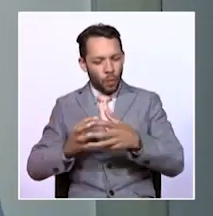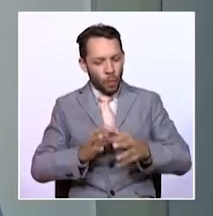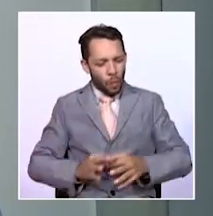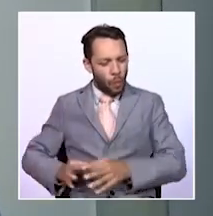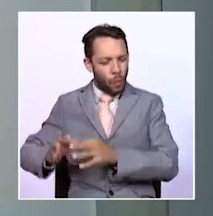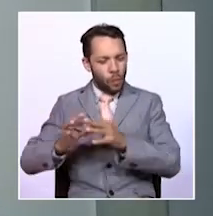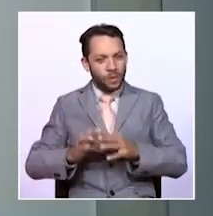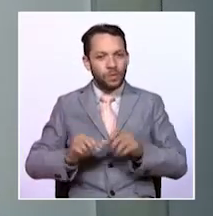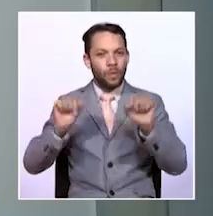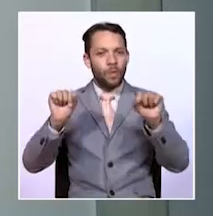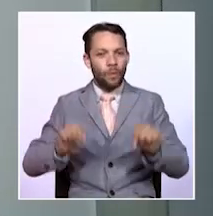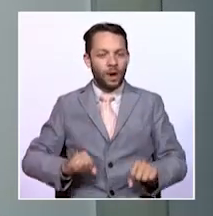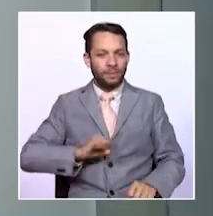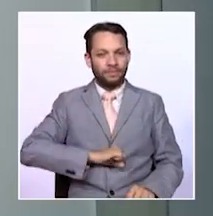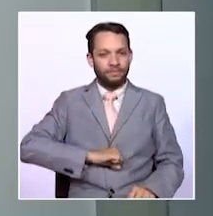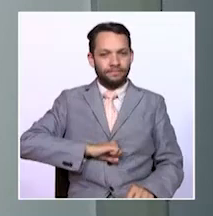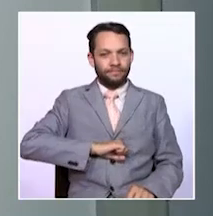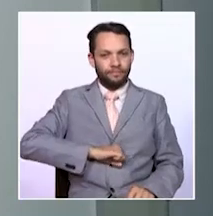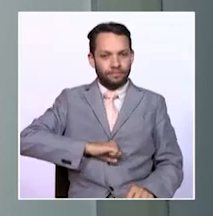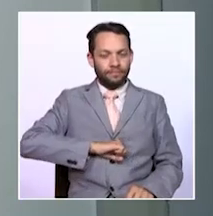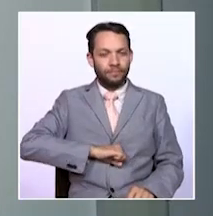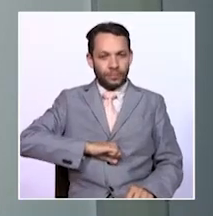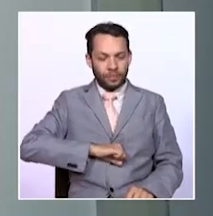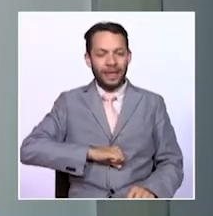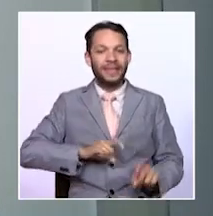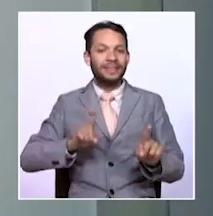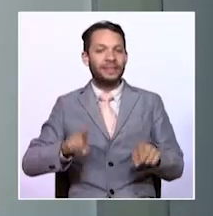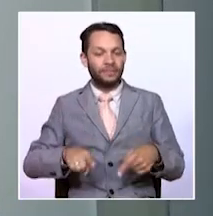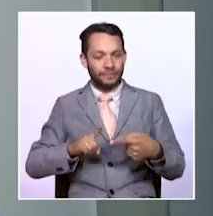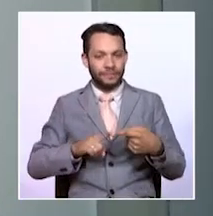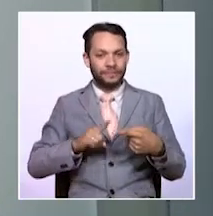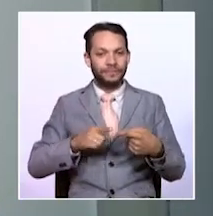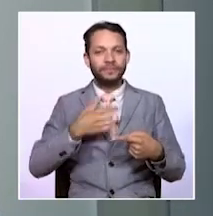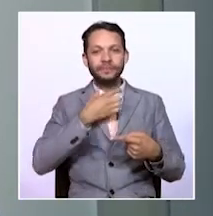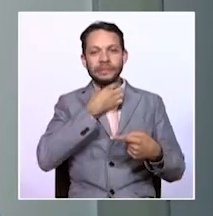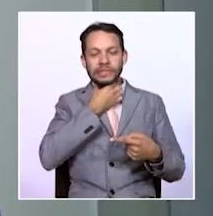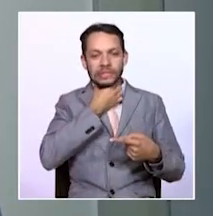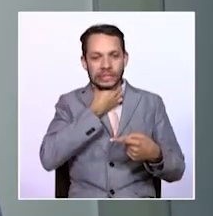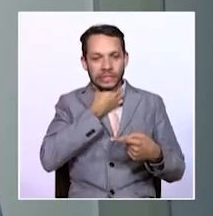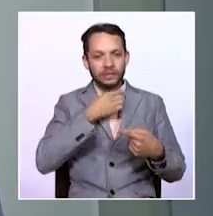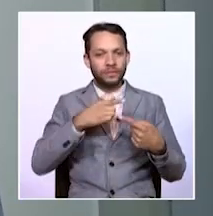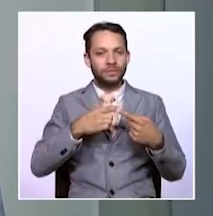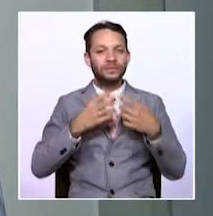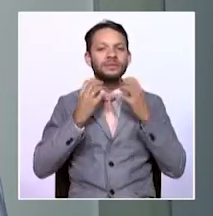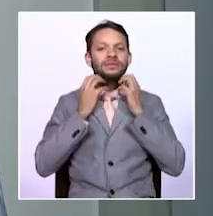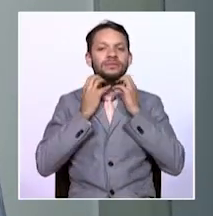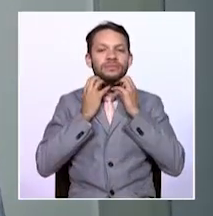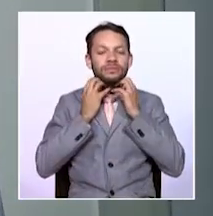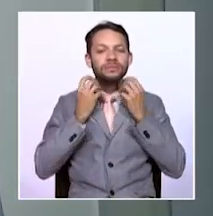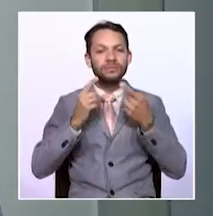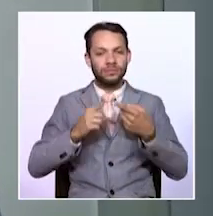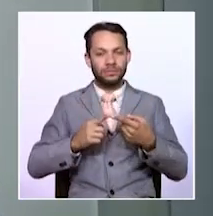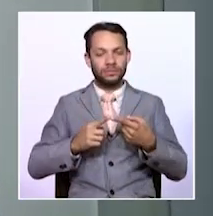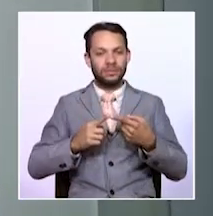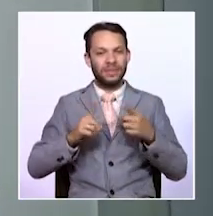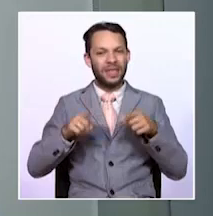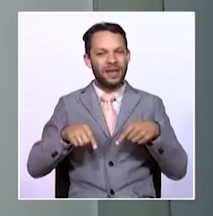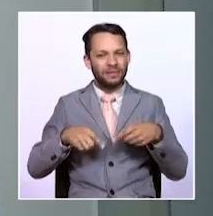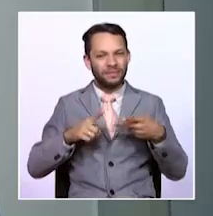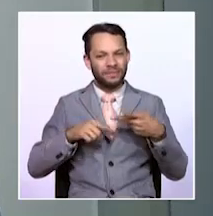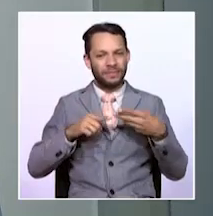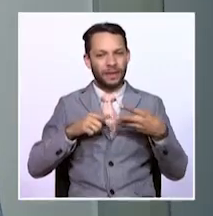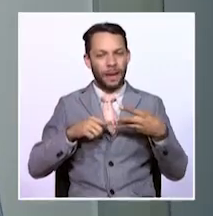evaluar estructuras que se encuentran en el cuello, estructuras como la tiroides, estructuras como las paratiroides,